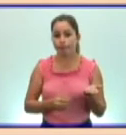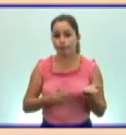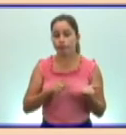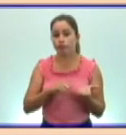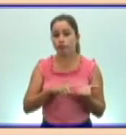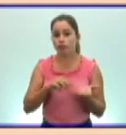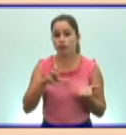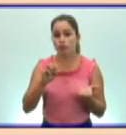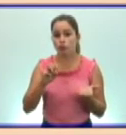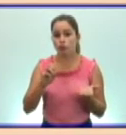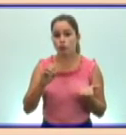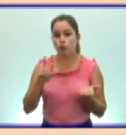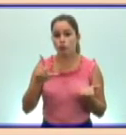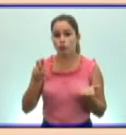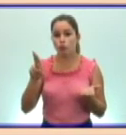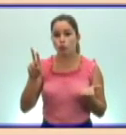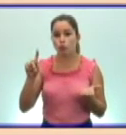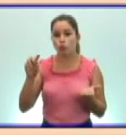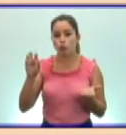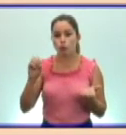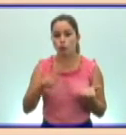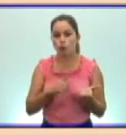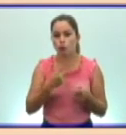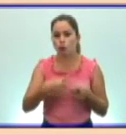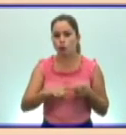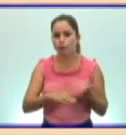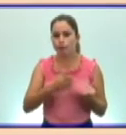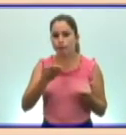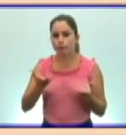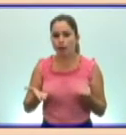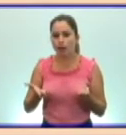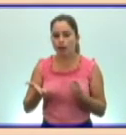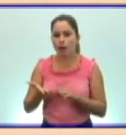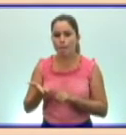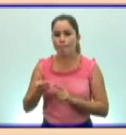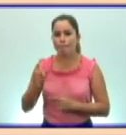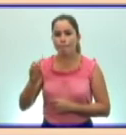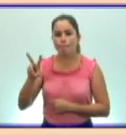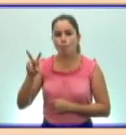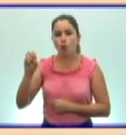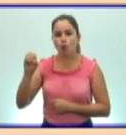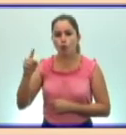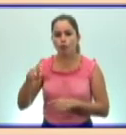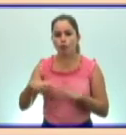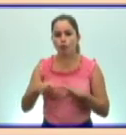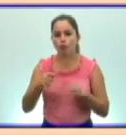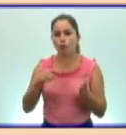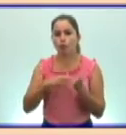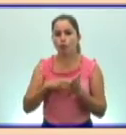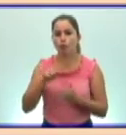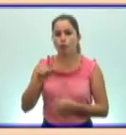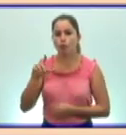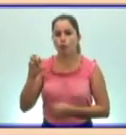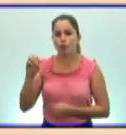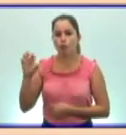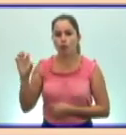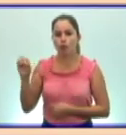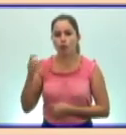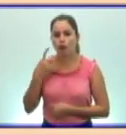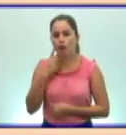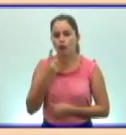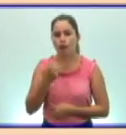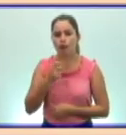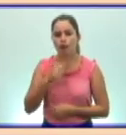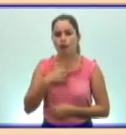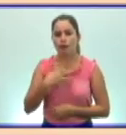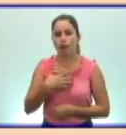volumen del soluto y el volumen de la disolución multiplicado por 100. Ahora bien, aquí tenemos un